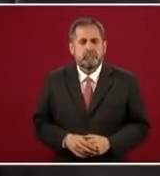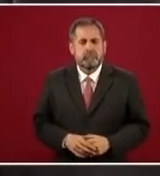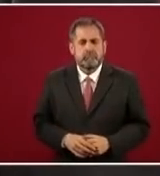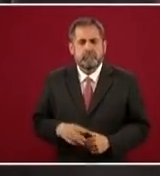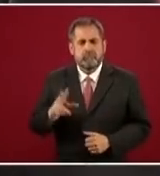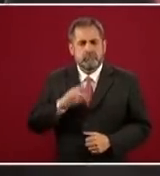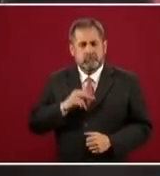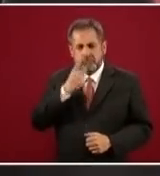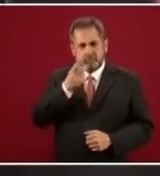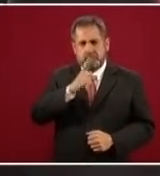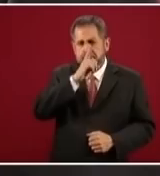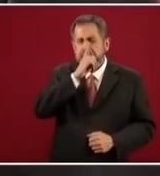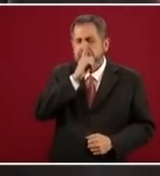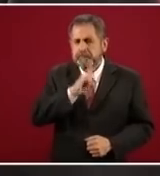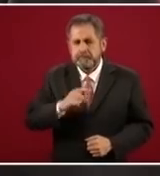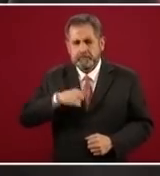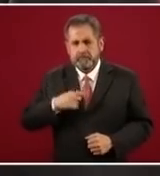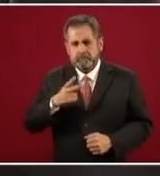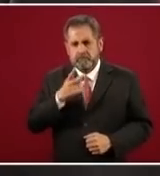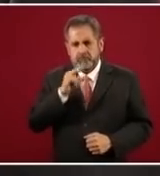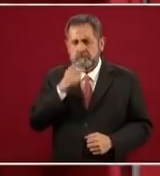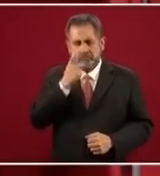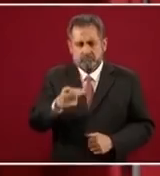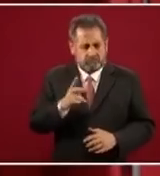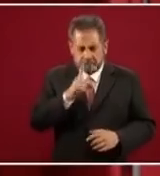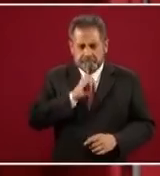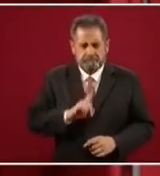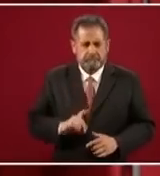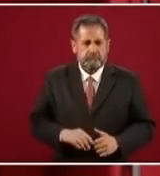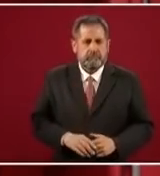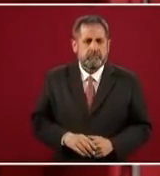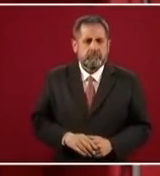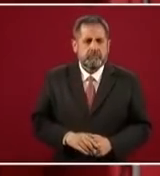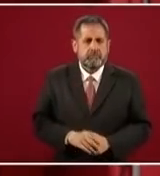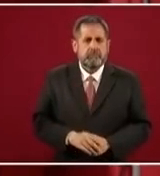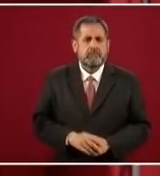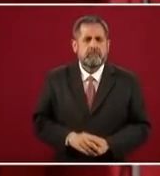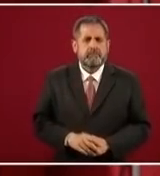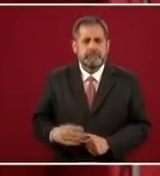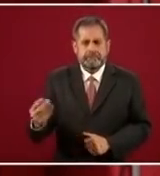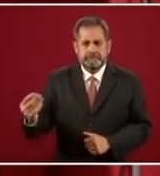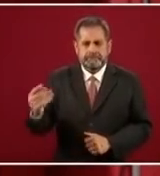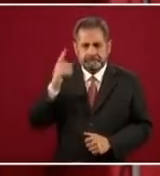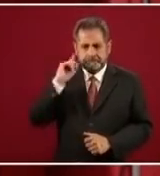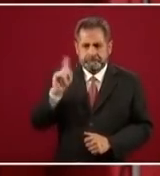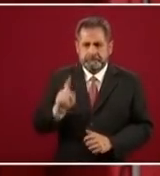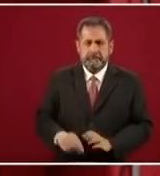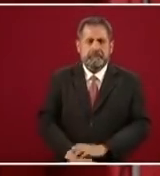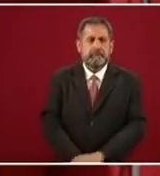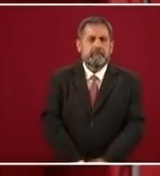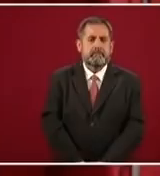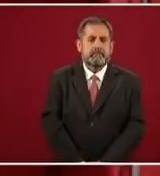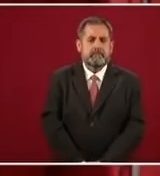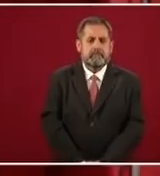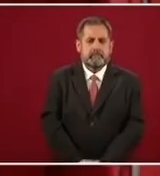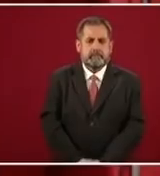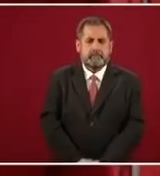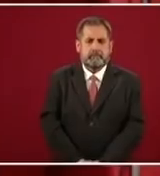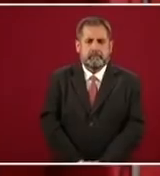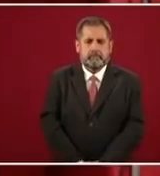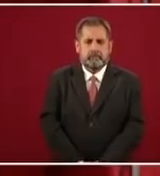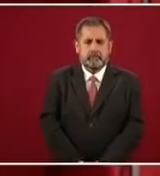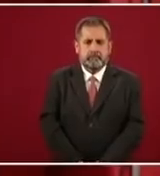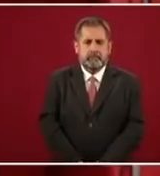digo mentiras. O sea, hay un video, presidente, en donde, por ejemplo, un integrante de la Guardia Nacional se burla y le dice, mira,